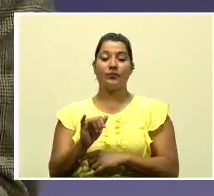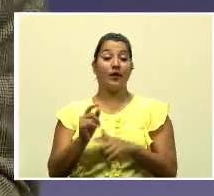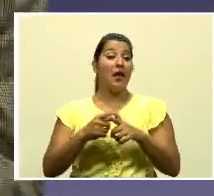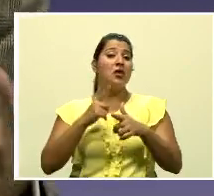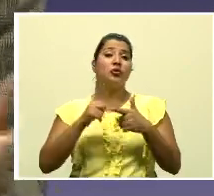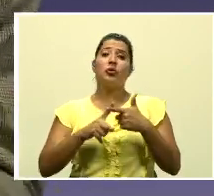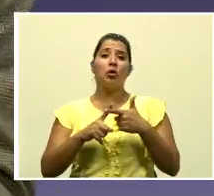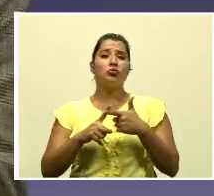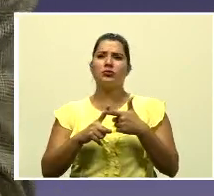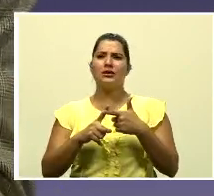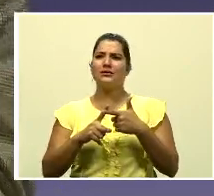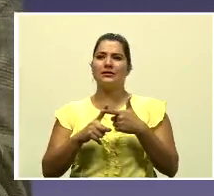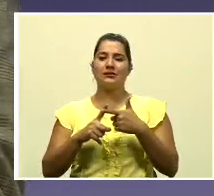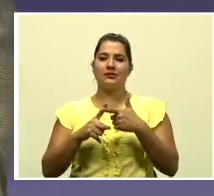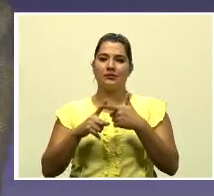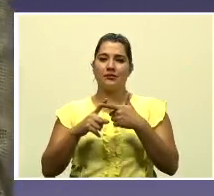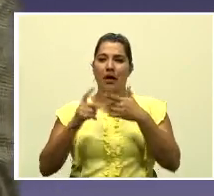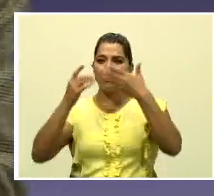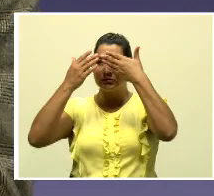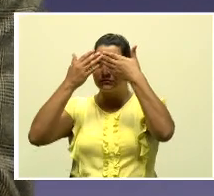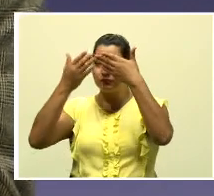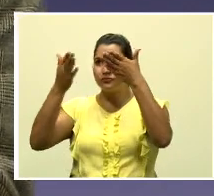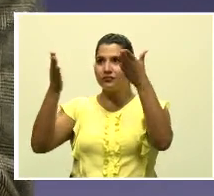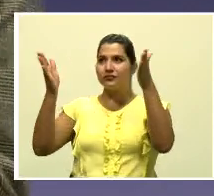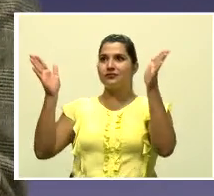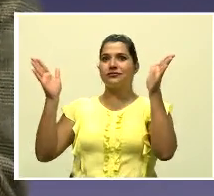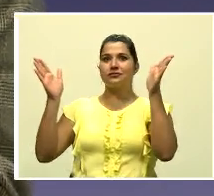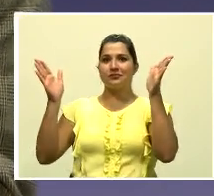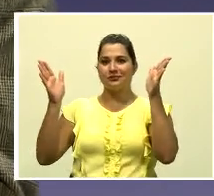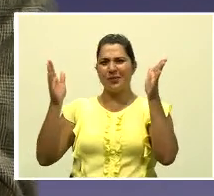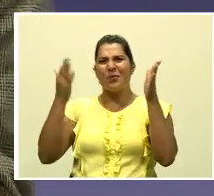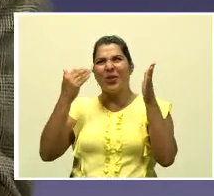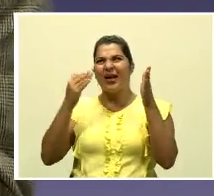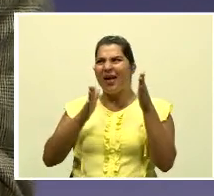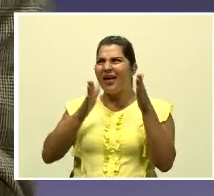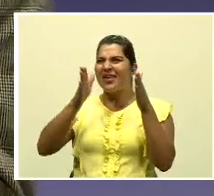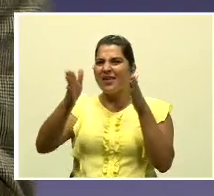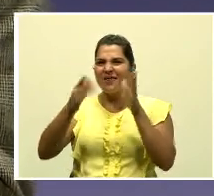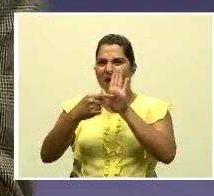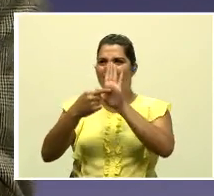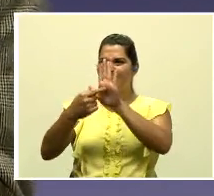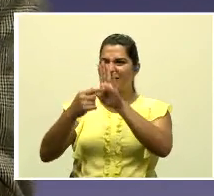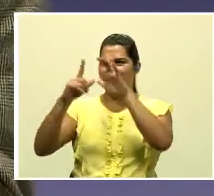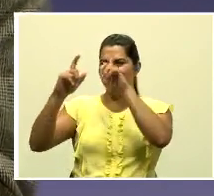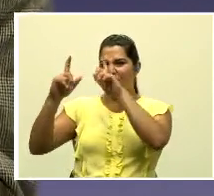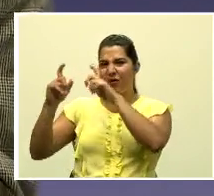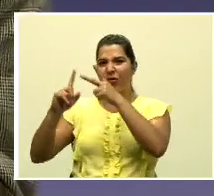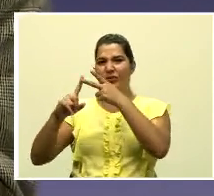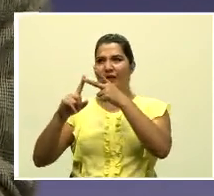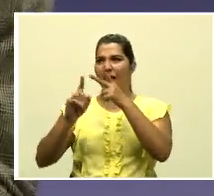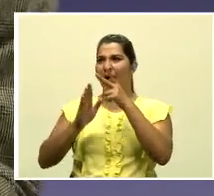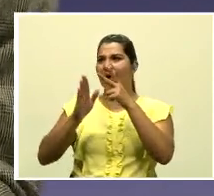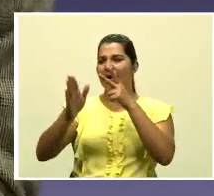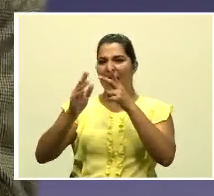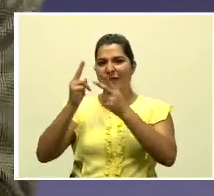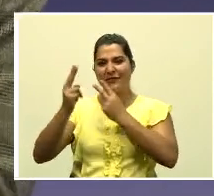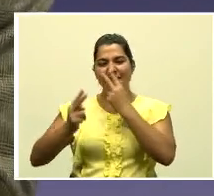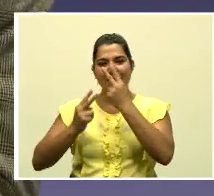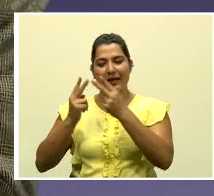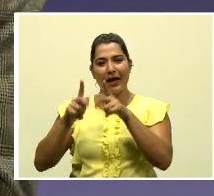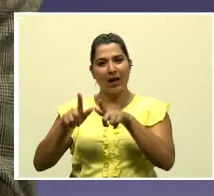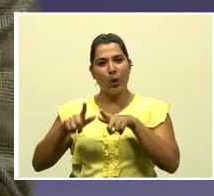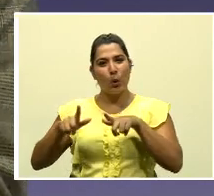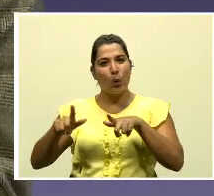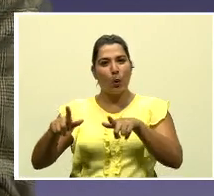entonces pues se me abrió un mundo, podía ir a exposiciones, podía ir a visitar sitios,